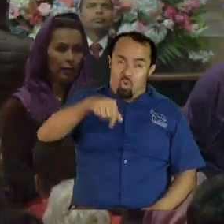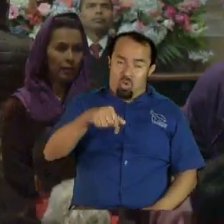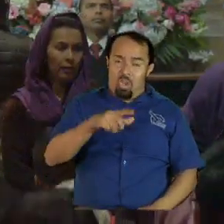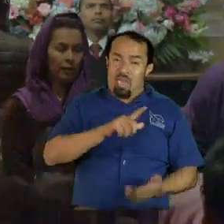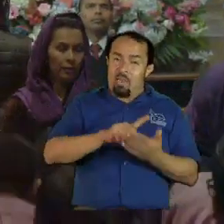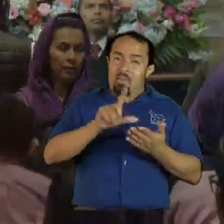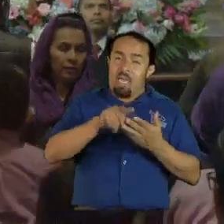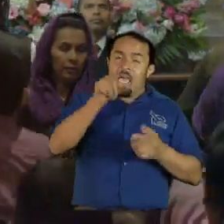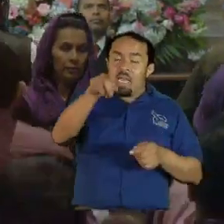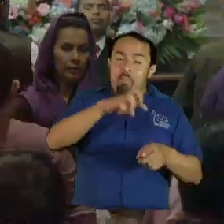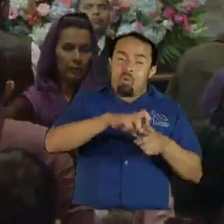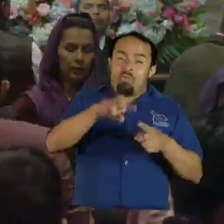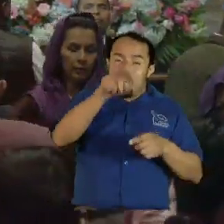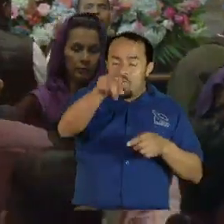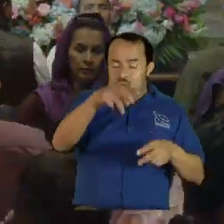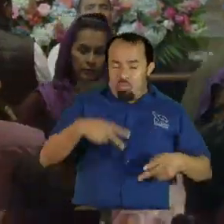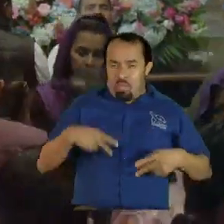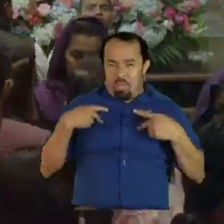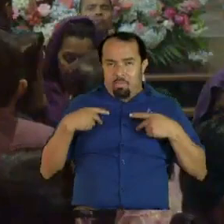Oremos al Señor.